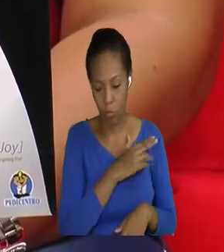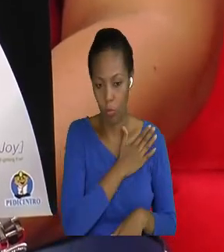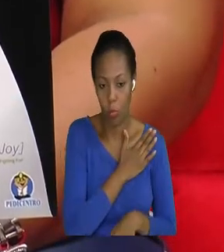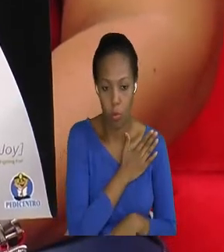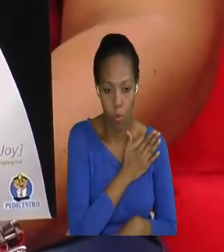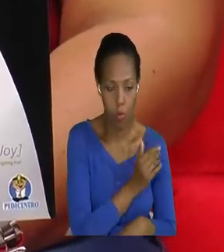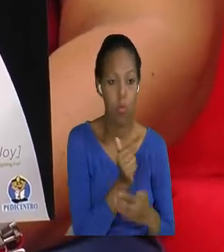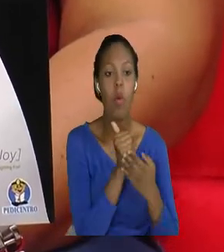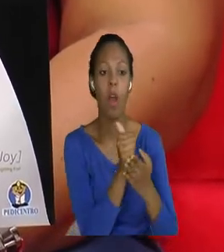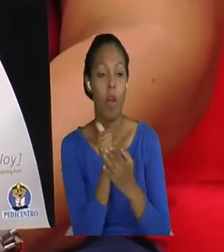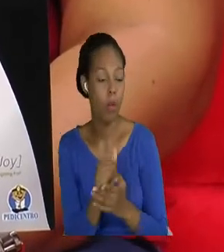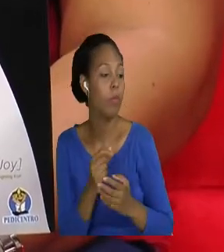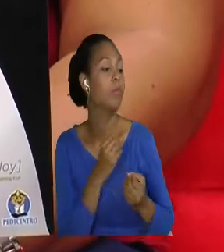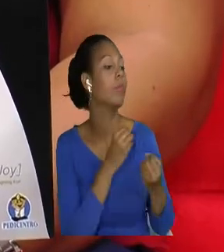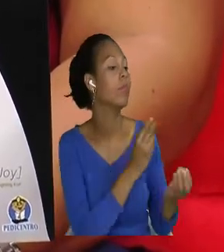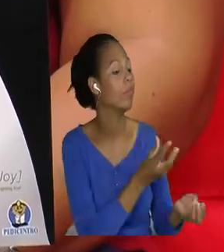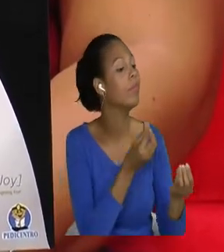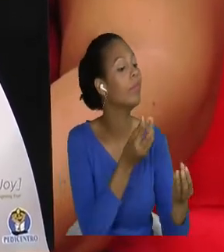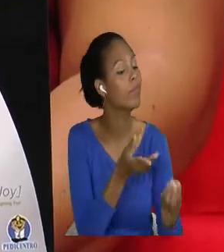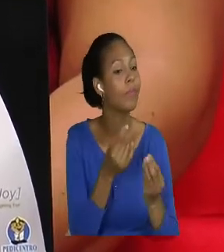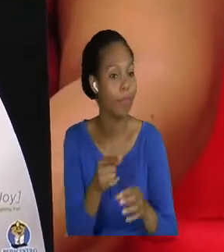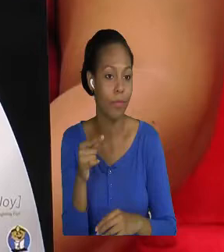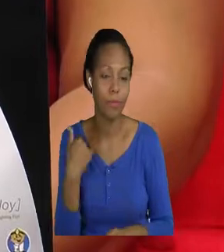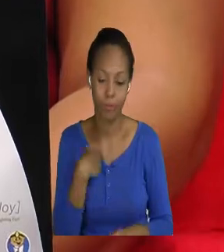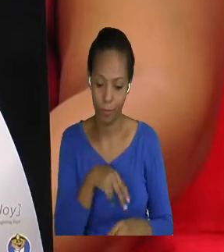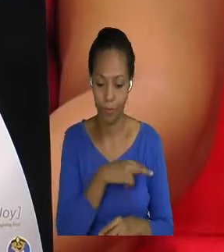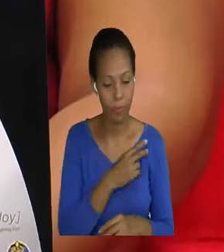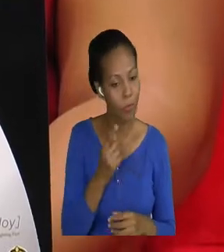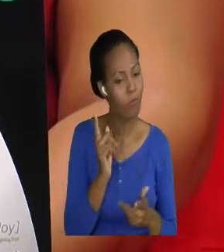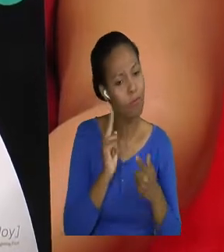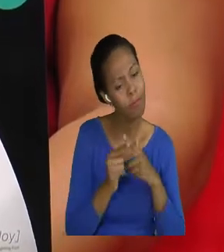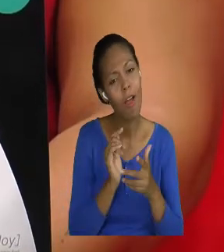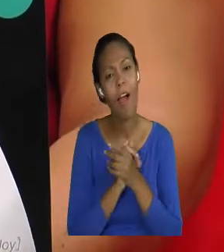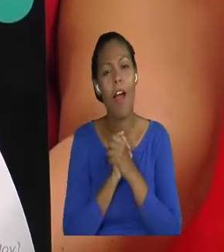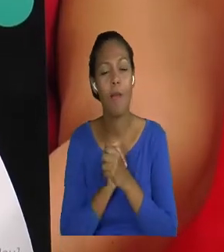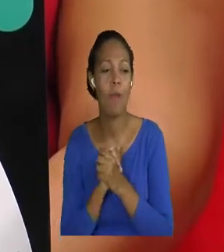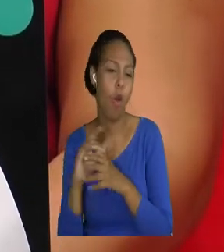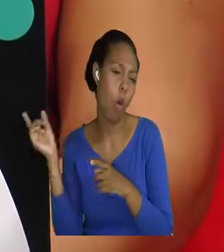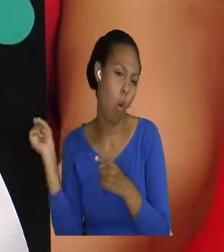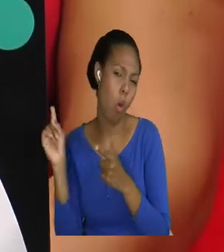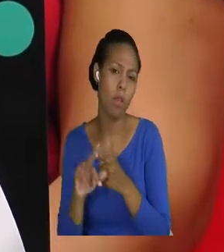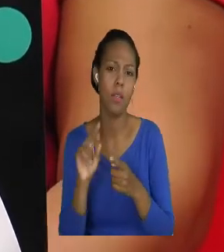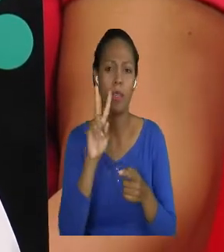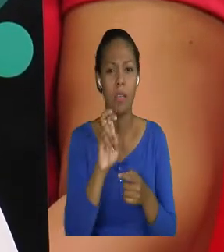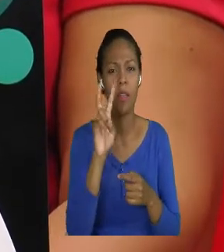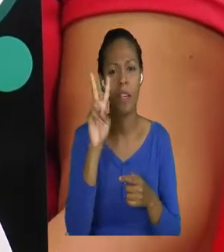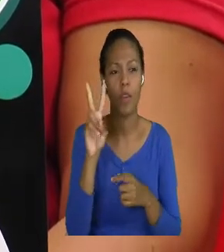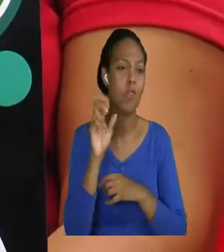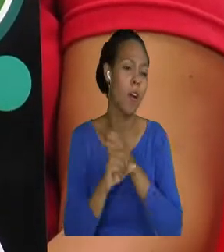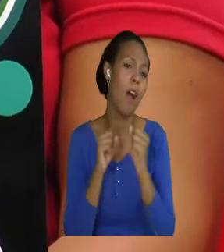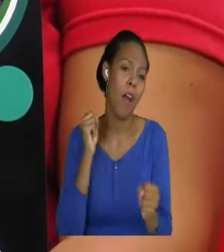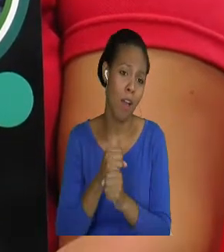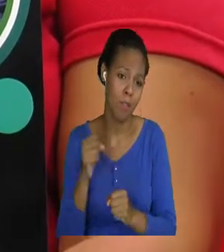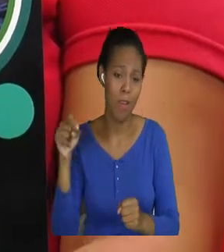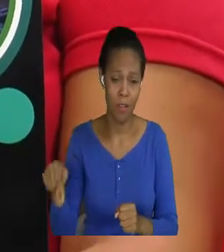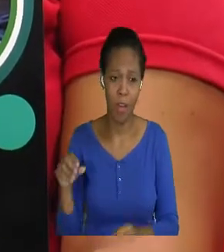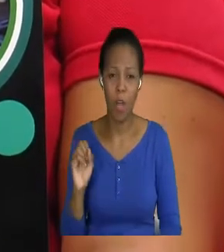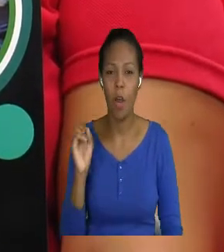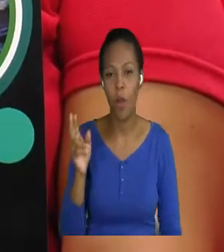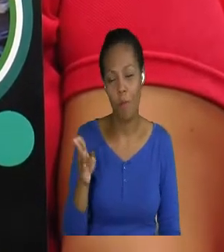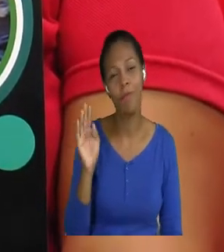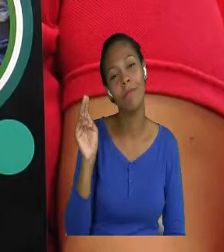amigos de Barranca Bermeja, que continuamos con un legado que tenemos de hace 72 años que nació el Club Rotario en Barranca Bermeja y que tiene muchas